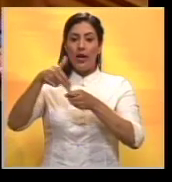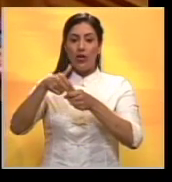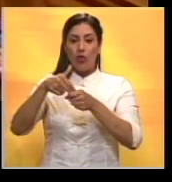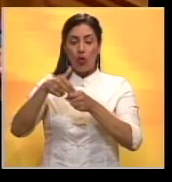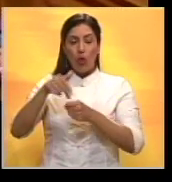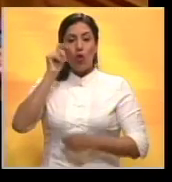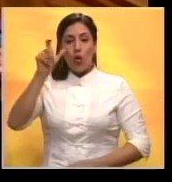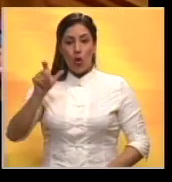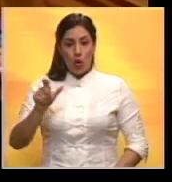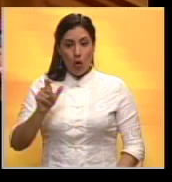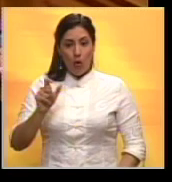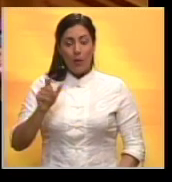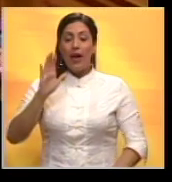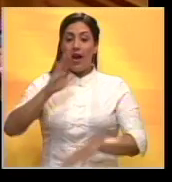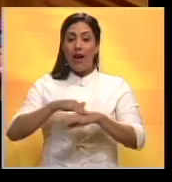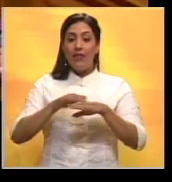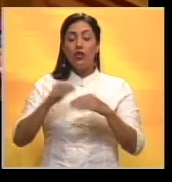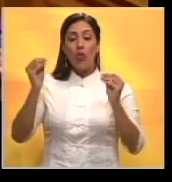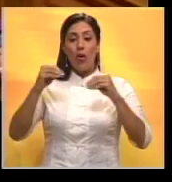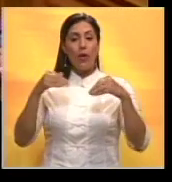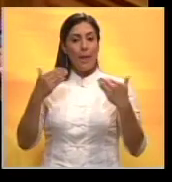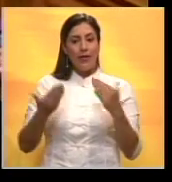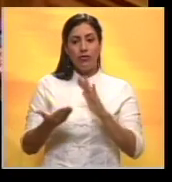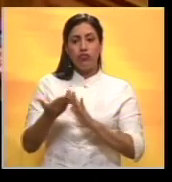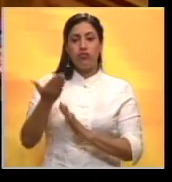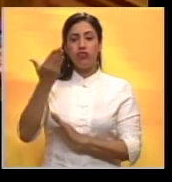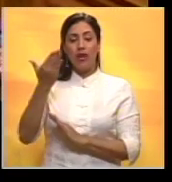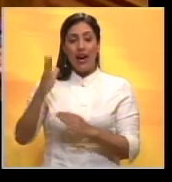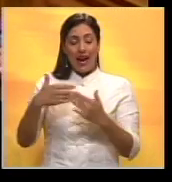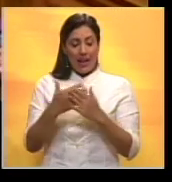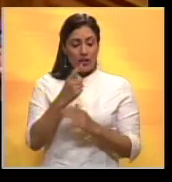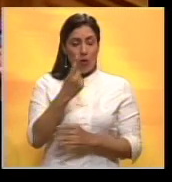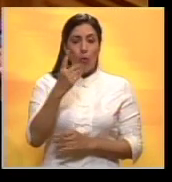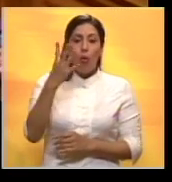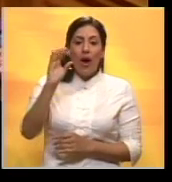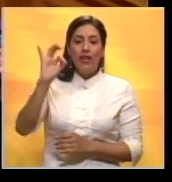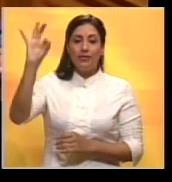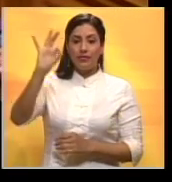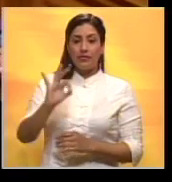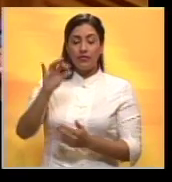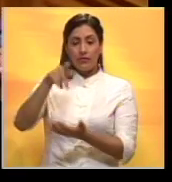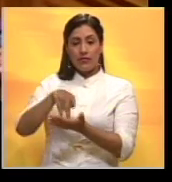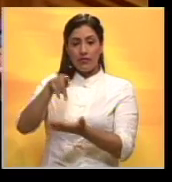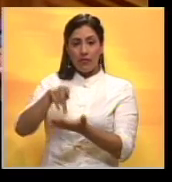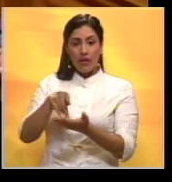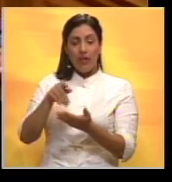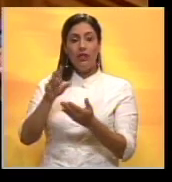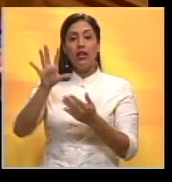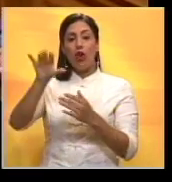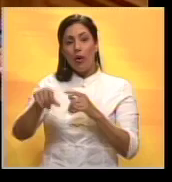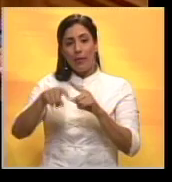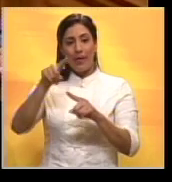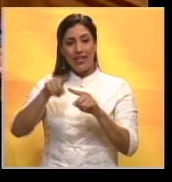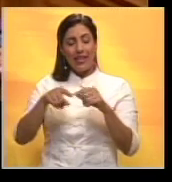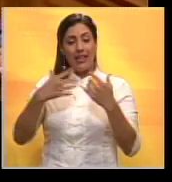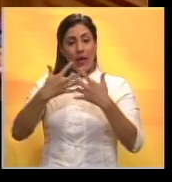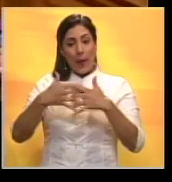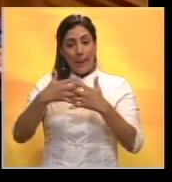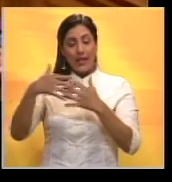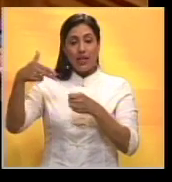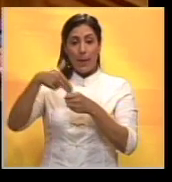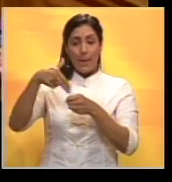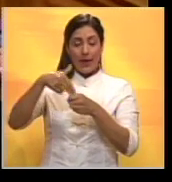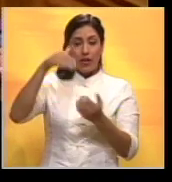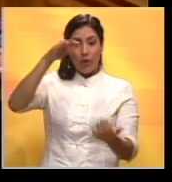Eulogio del pino anunció el acuerdo para el aumento hasta un 40% de la participación accionaria de la empresa